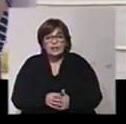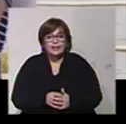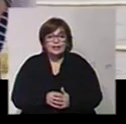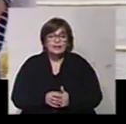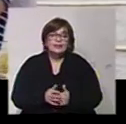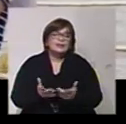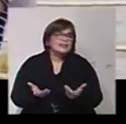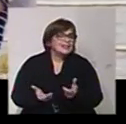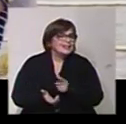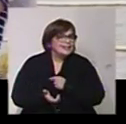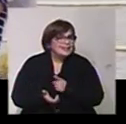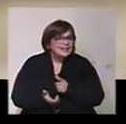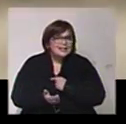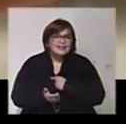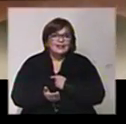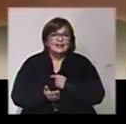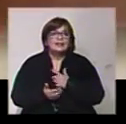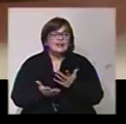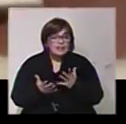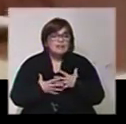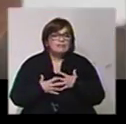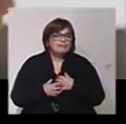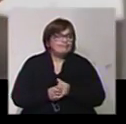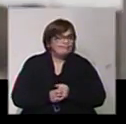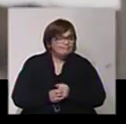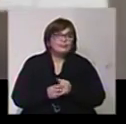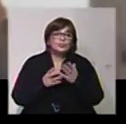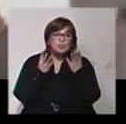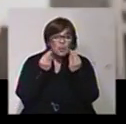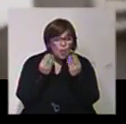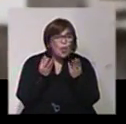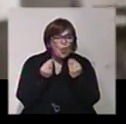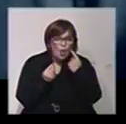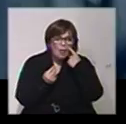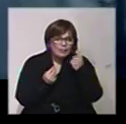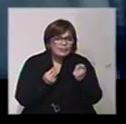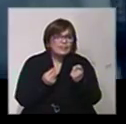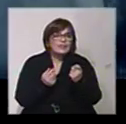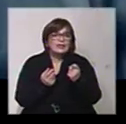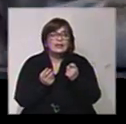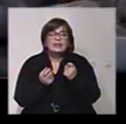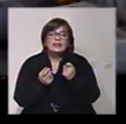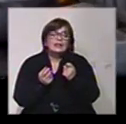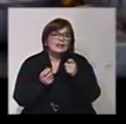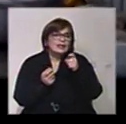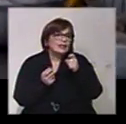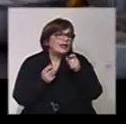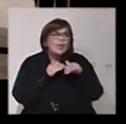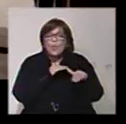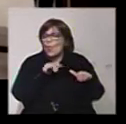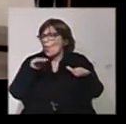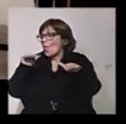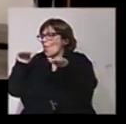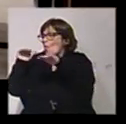Me dolió mucho y me conmovió mucho sentir el afecto unánime